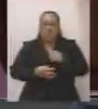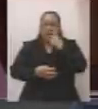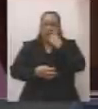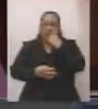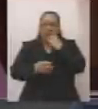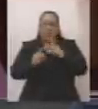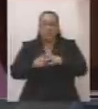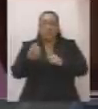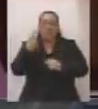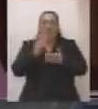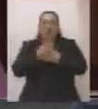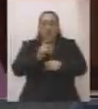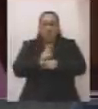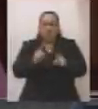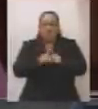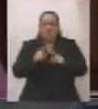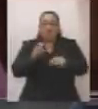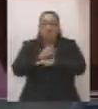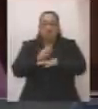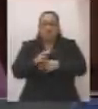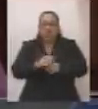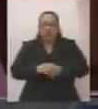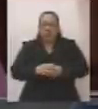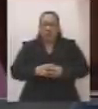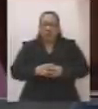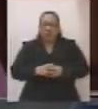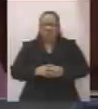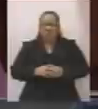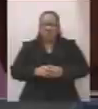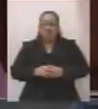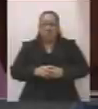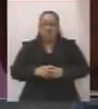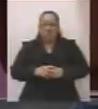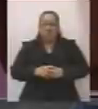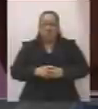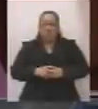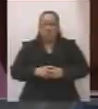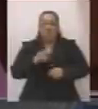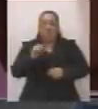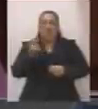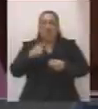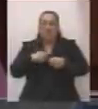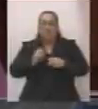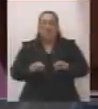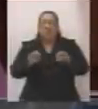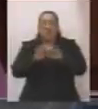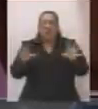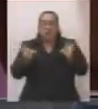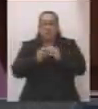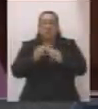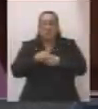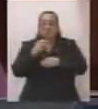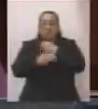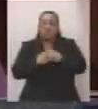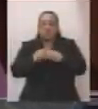lo dijo bien Arlet, la capacitación y la participación más plena en